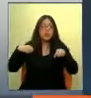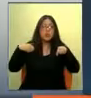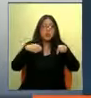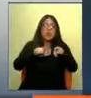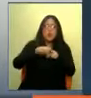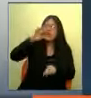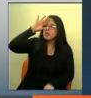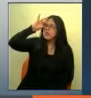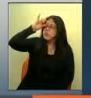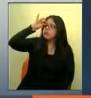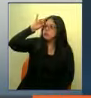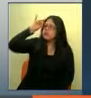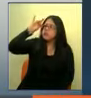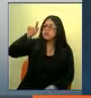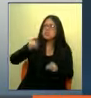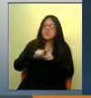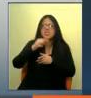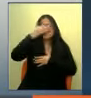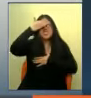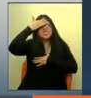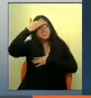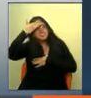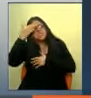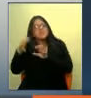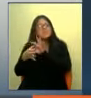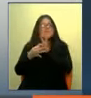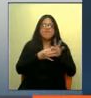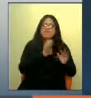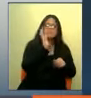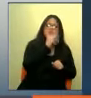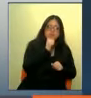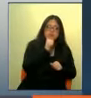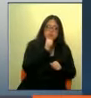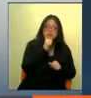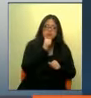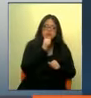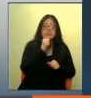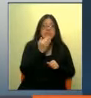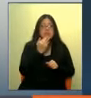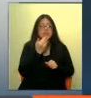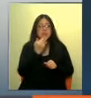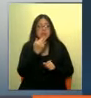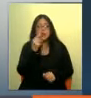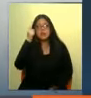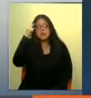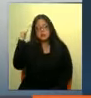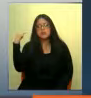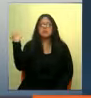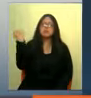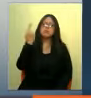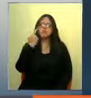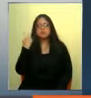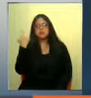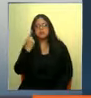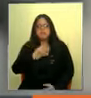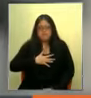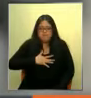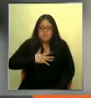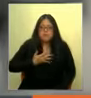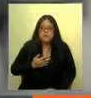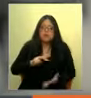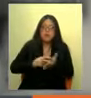dolor intenso e invalidante sin causa conocida, generalmente acompañado por mareos, náuseas y problemas